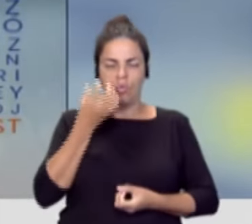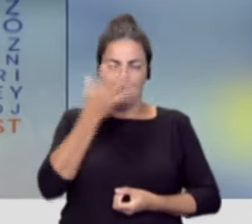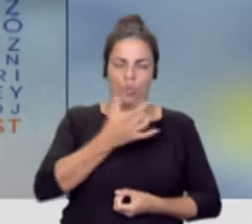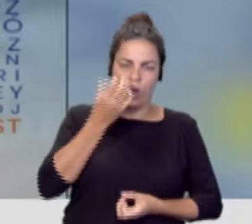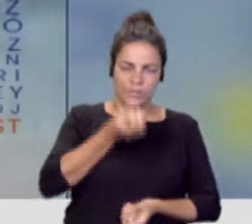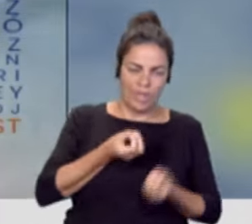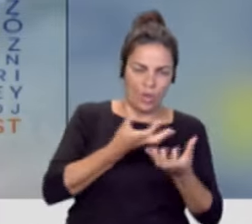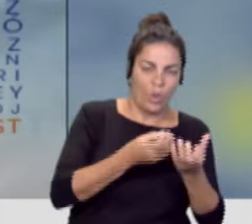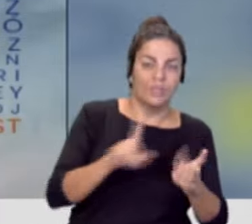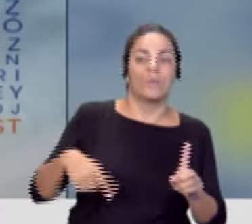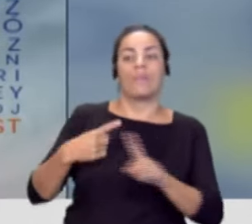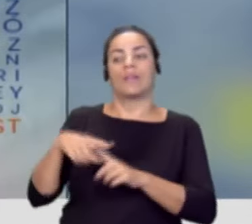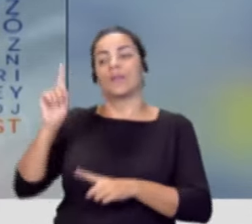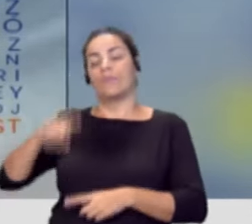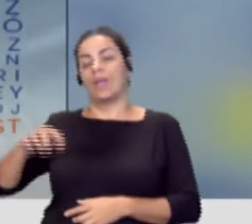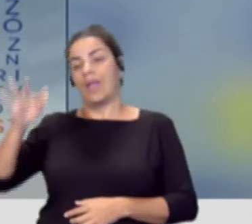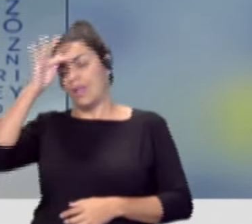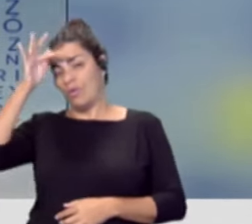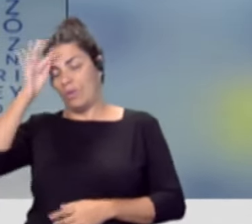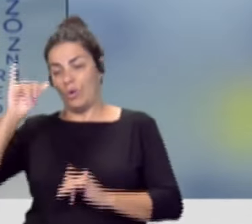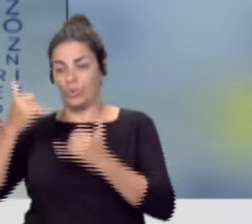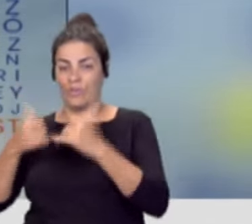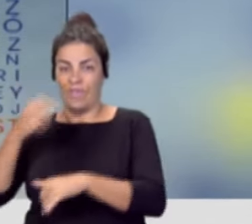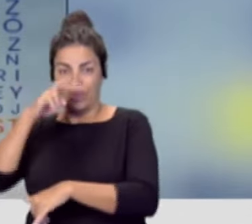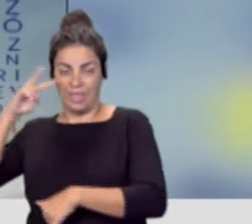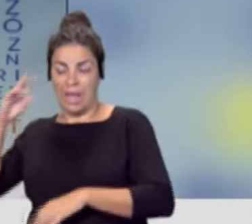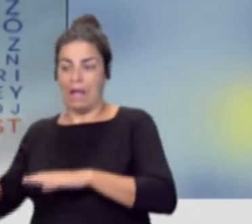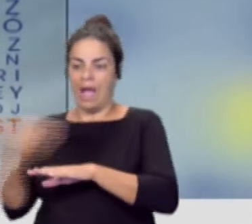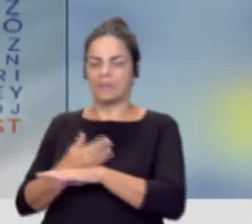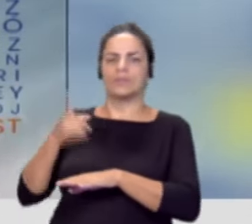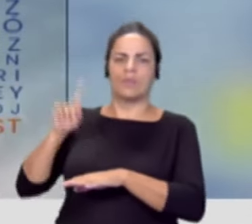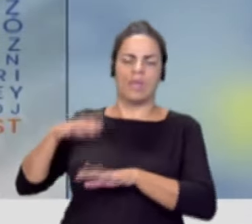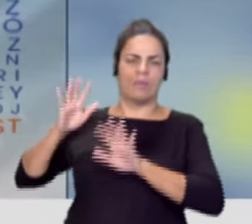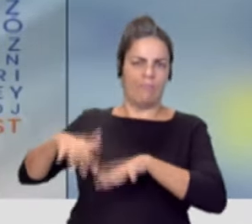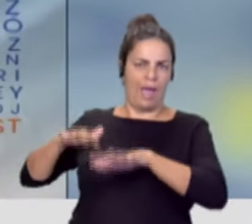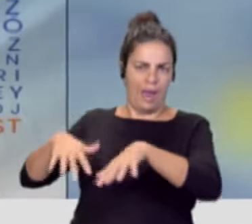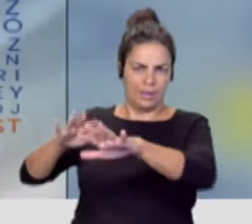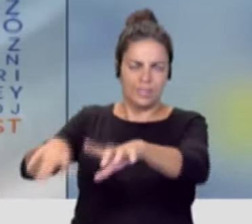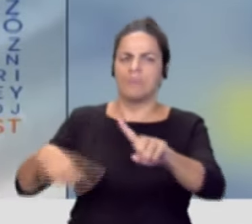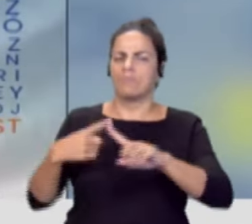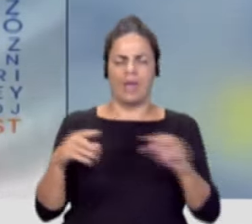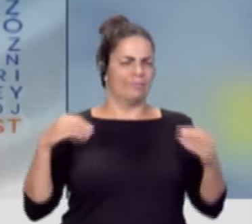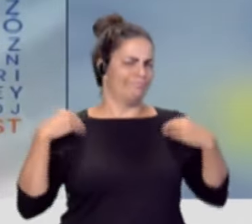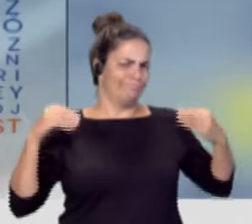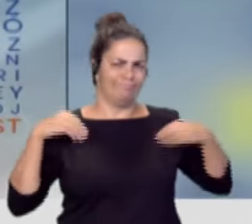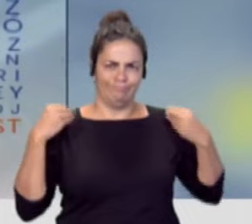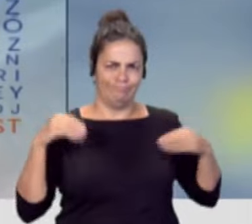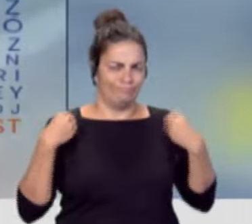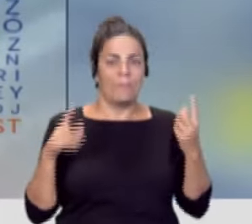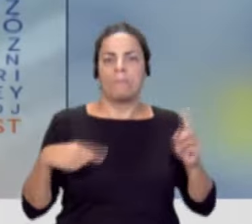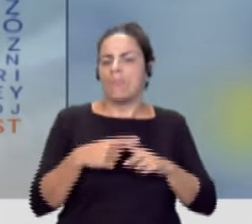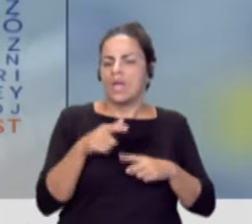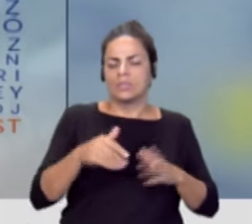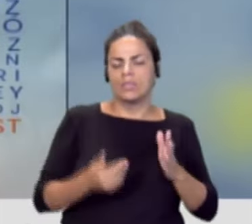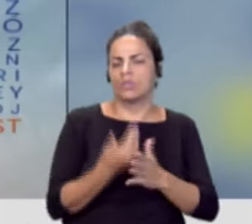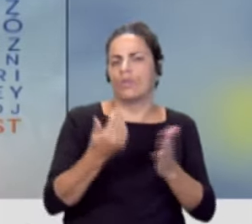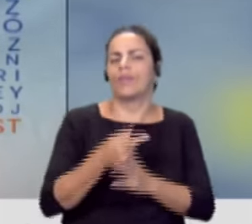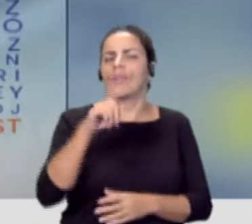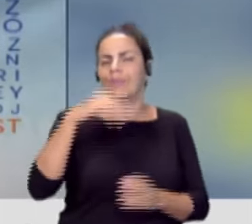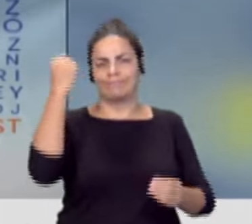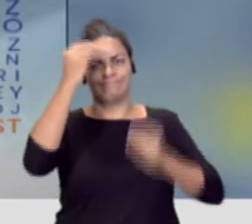antes de la Acuadrar y mucha diversión. Y sobre todo, sí, seguir reflexionando estos días que siguen habiendo casos